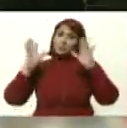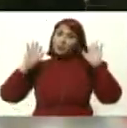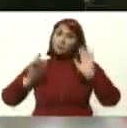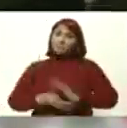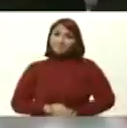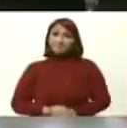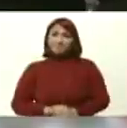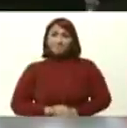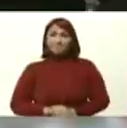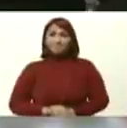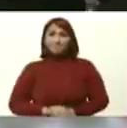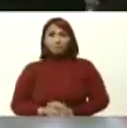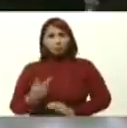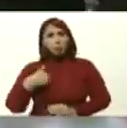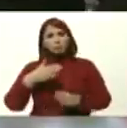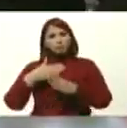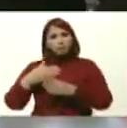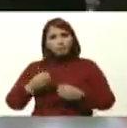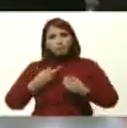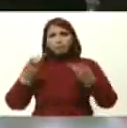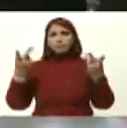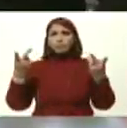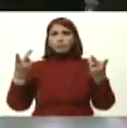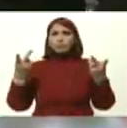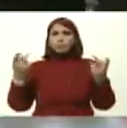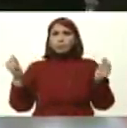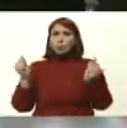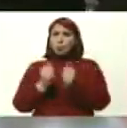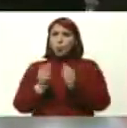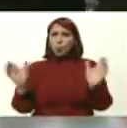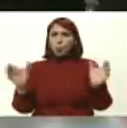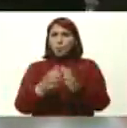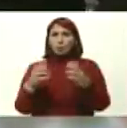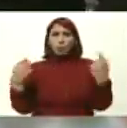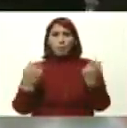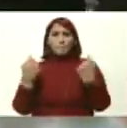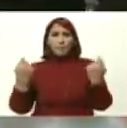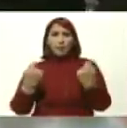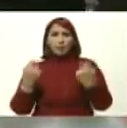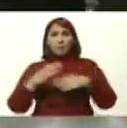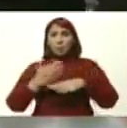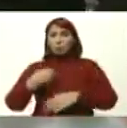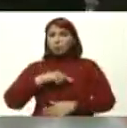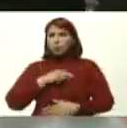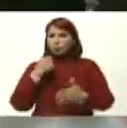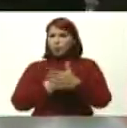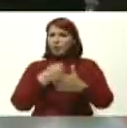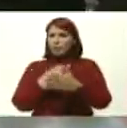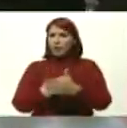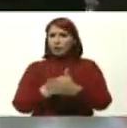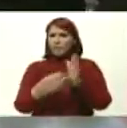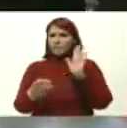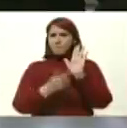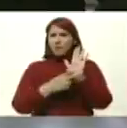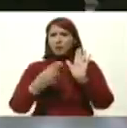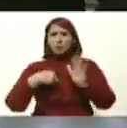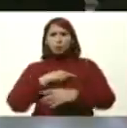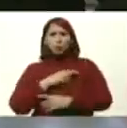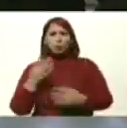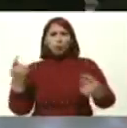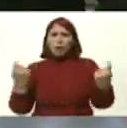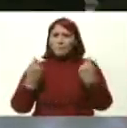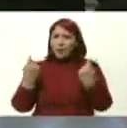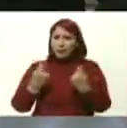que yo comparto contigo, comparto con el comando de campaña, porque estamos en batalla por la verdad. Para nosotros una